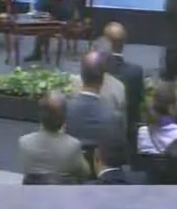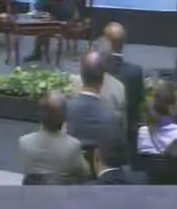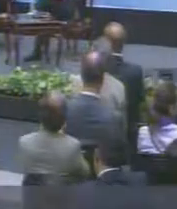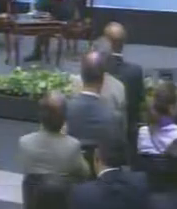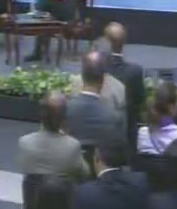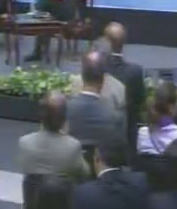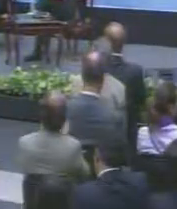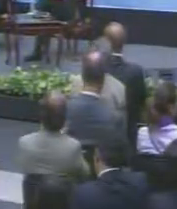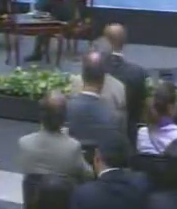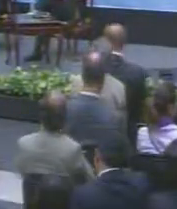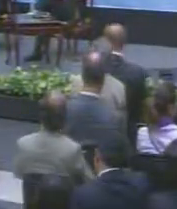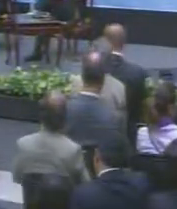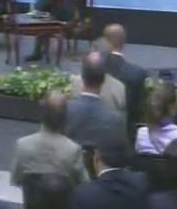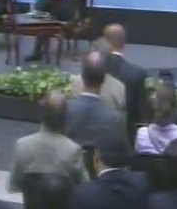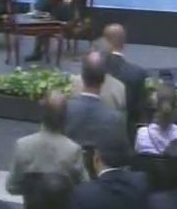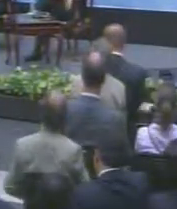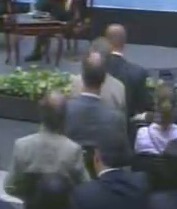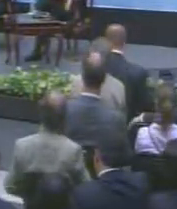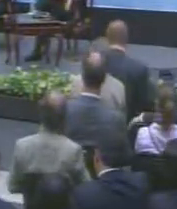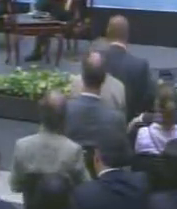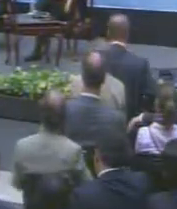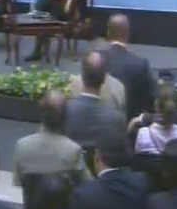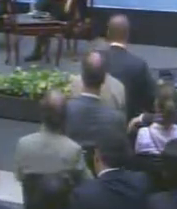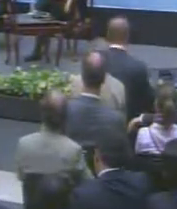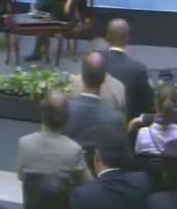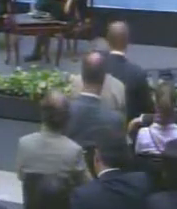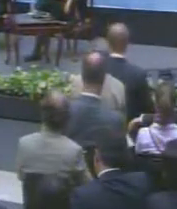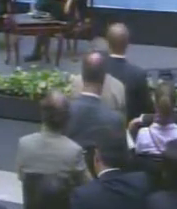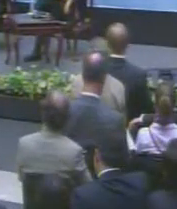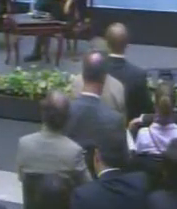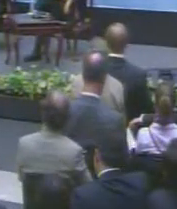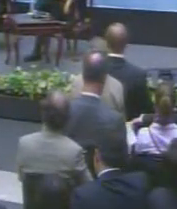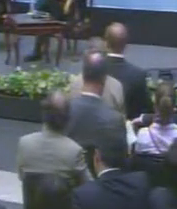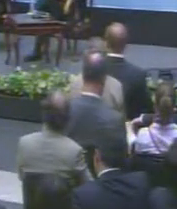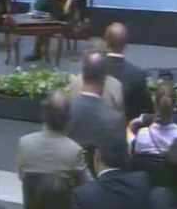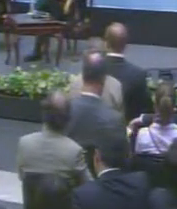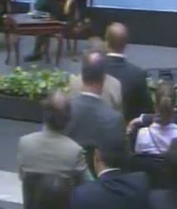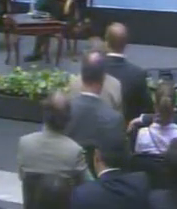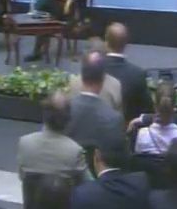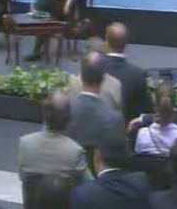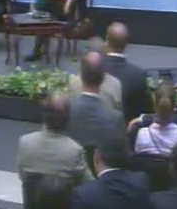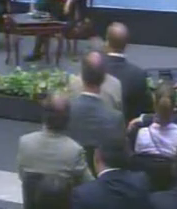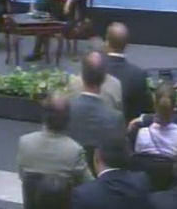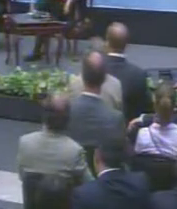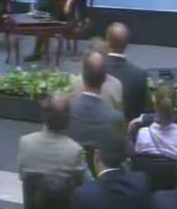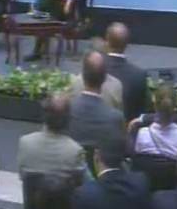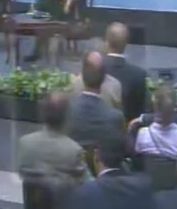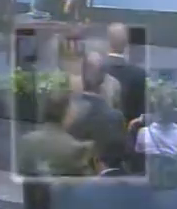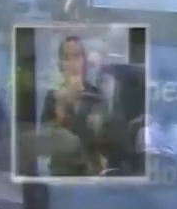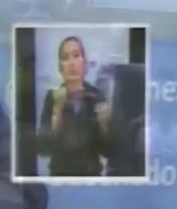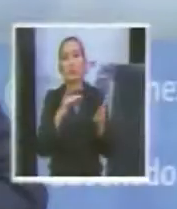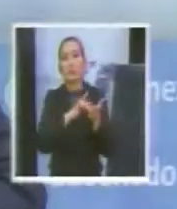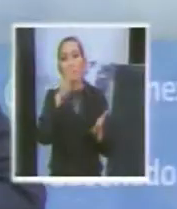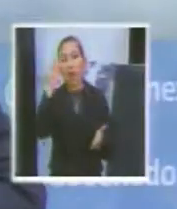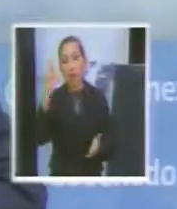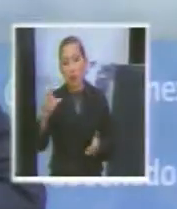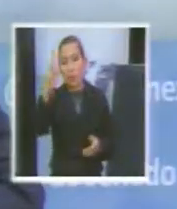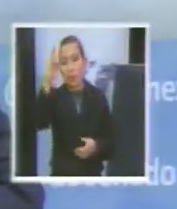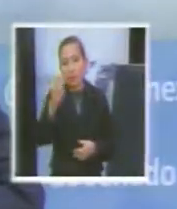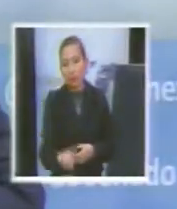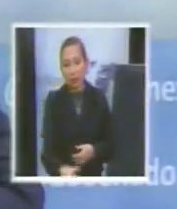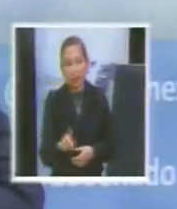Muchas gracias, embajador. Sin duda, coincido plenamente con lo que has expresado. Pues bien, muchísimas gracias, de